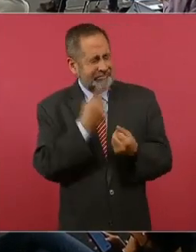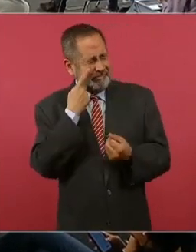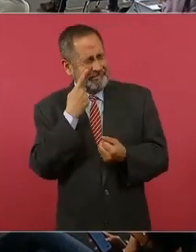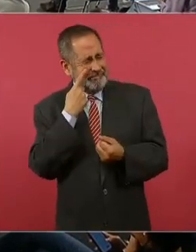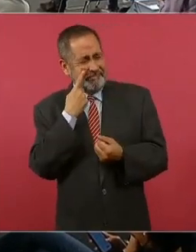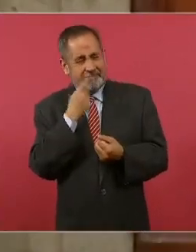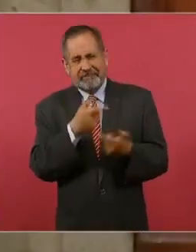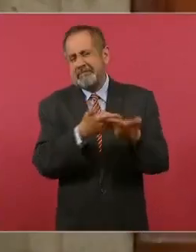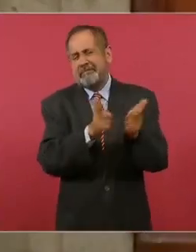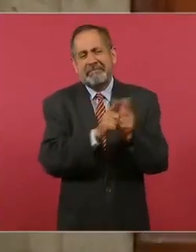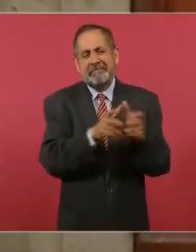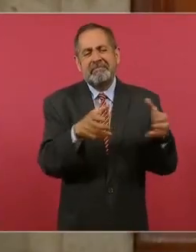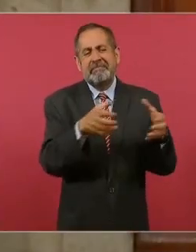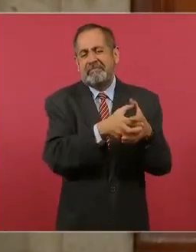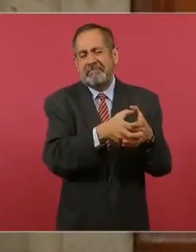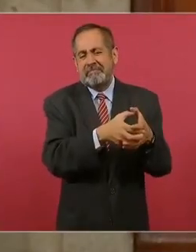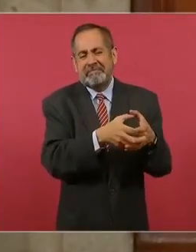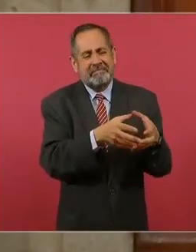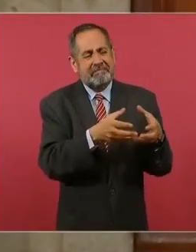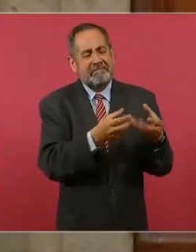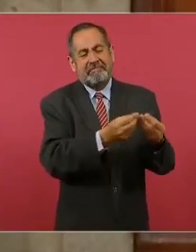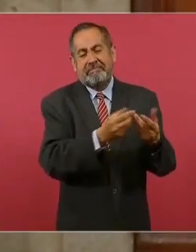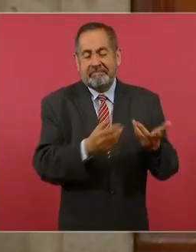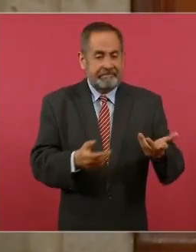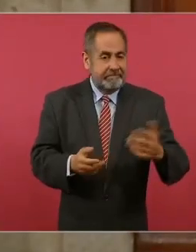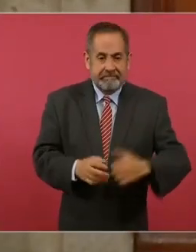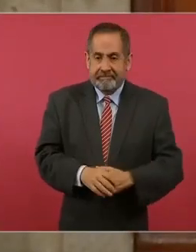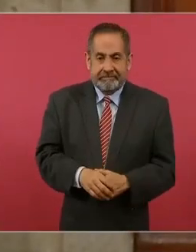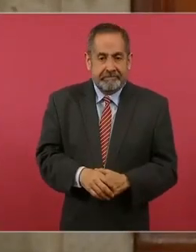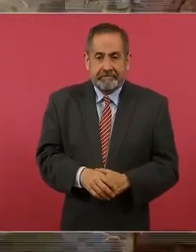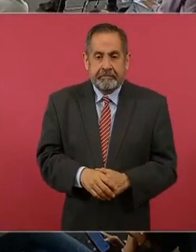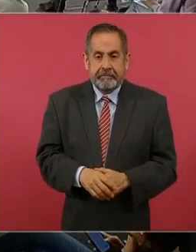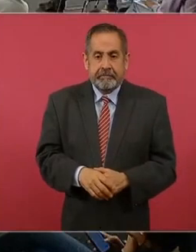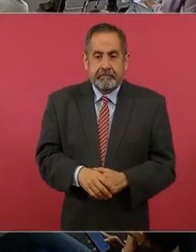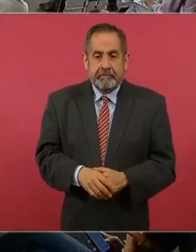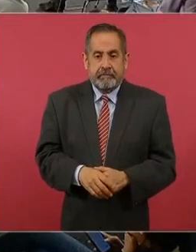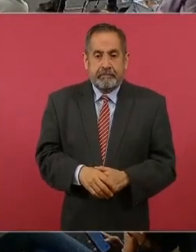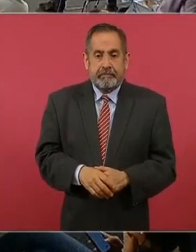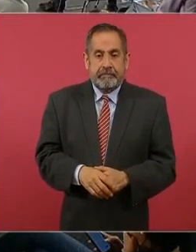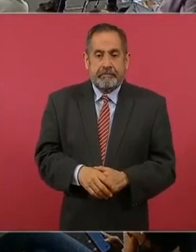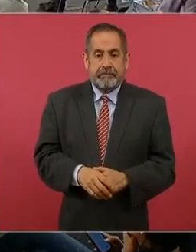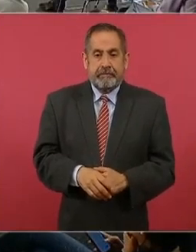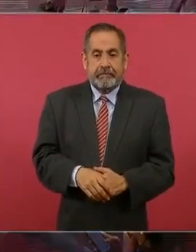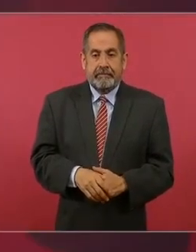Todo un grupo, ¿no? Donde se